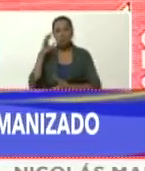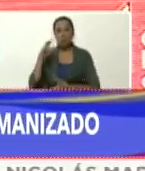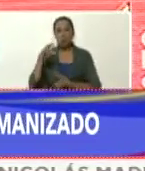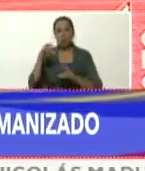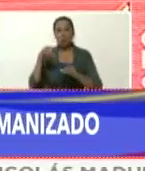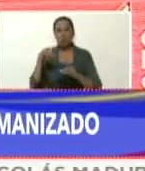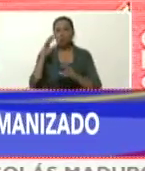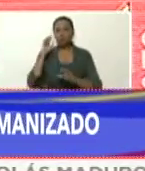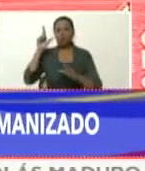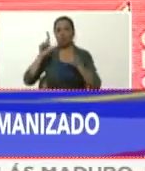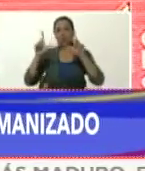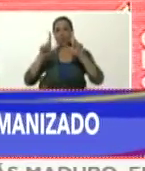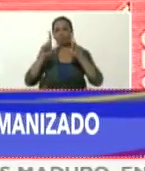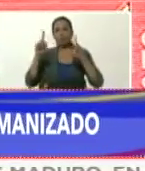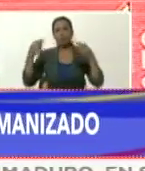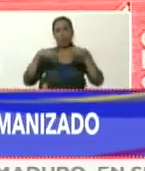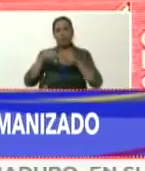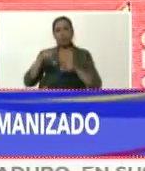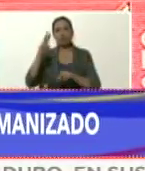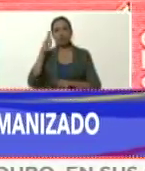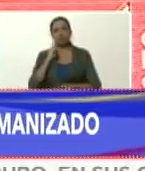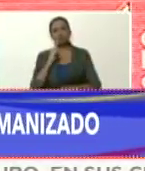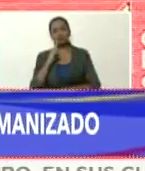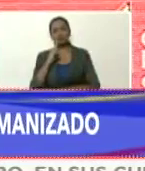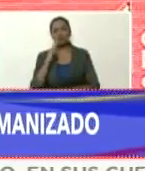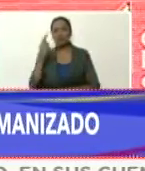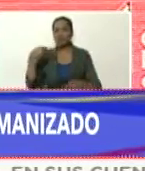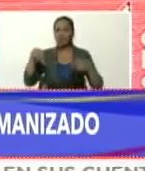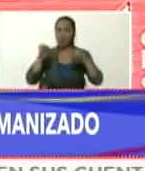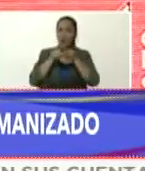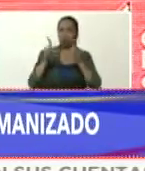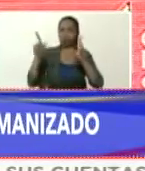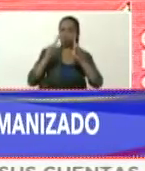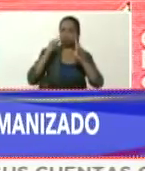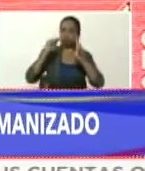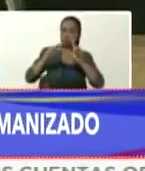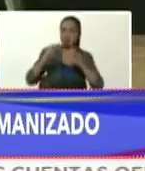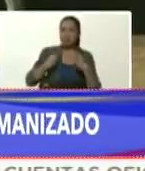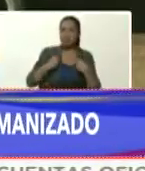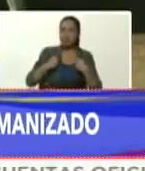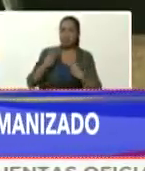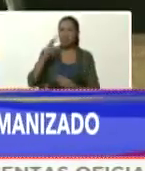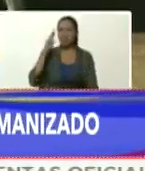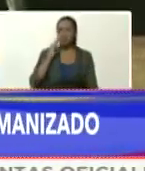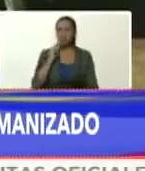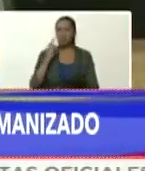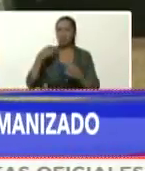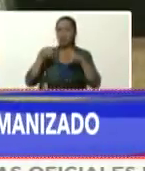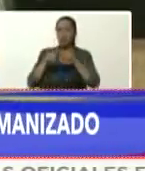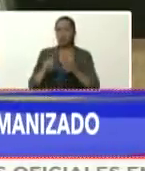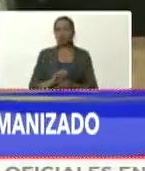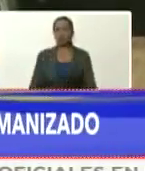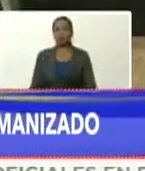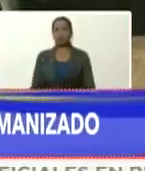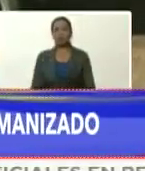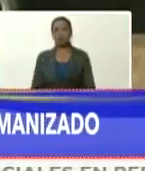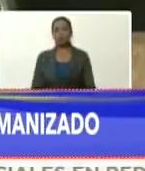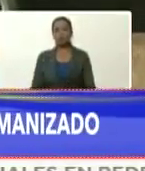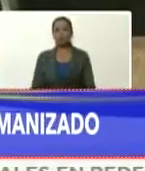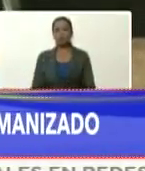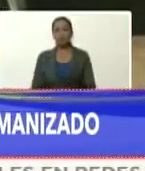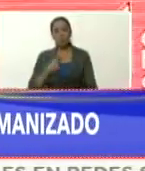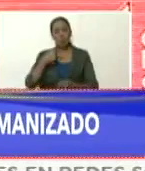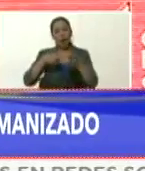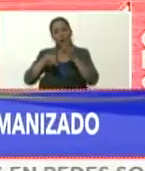Es una serie bien hecha. Es como una novela de la vida de Bolívar. Es una novela con